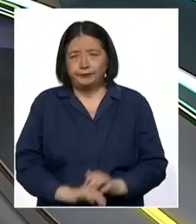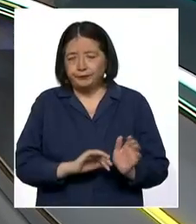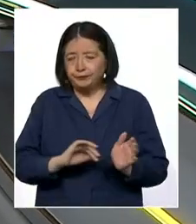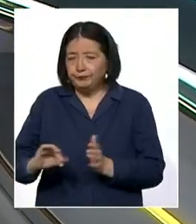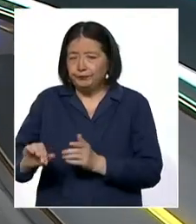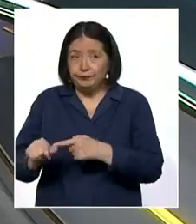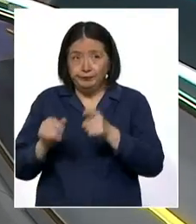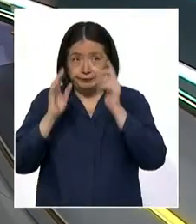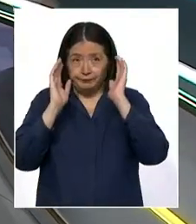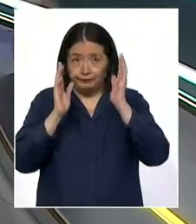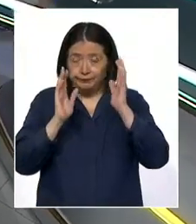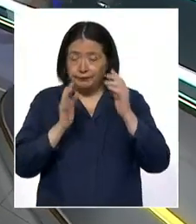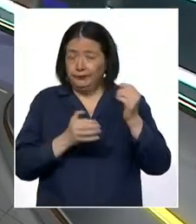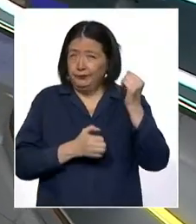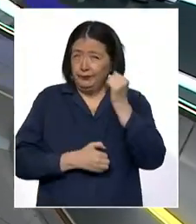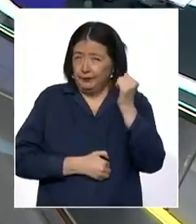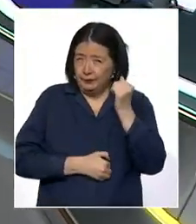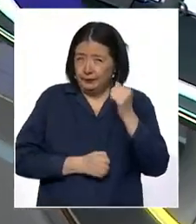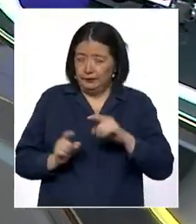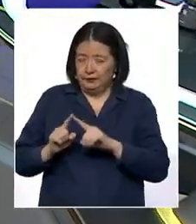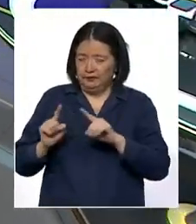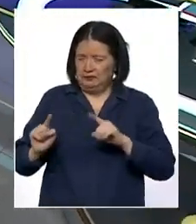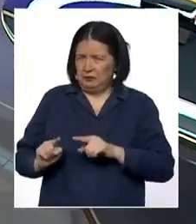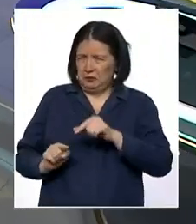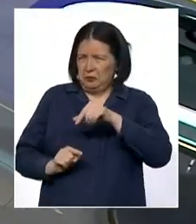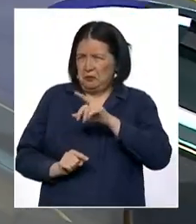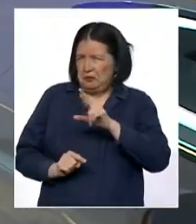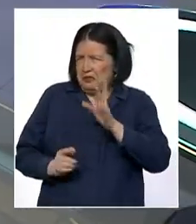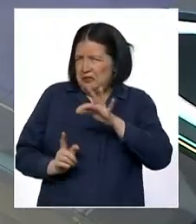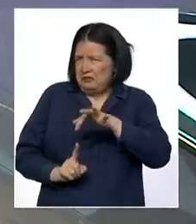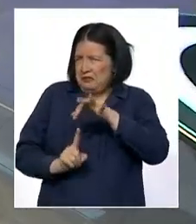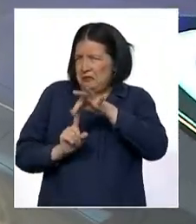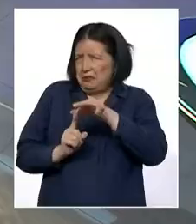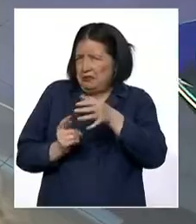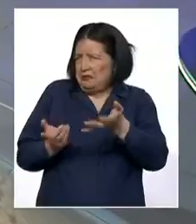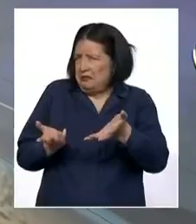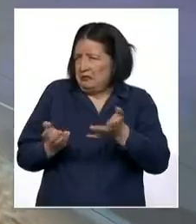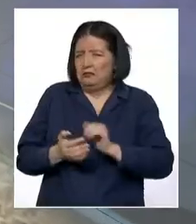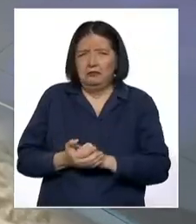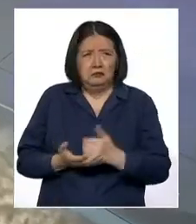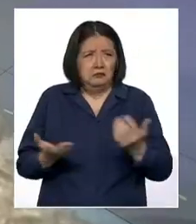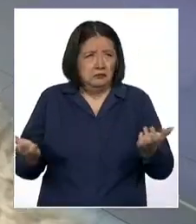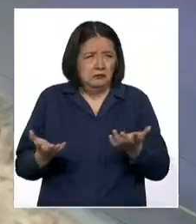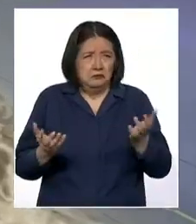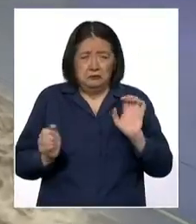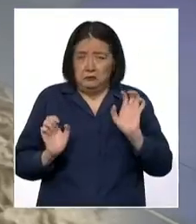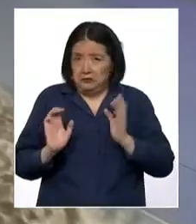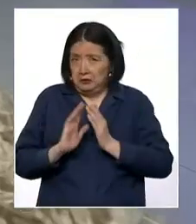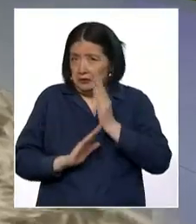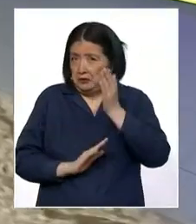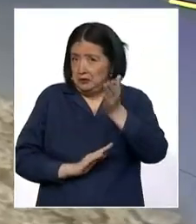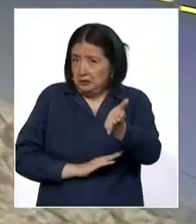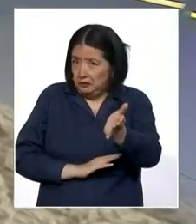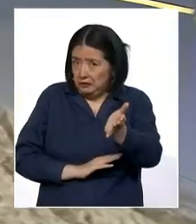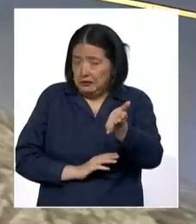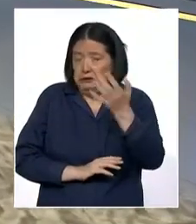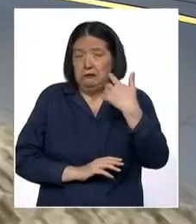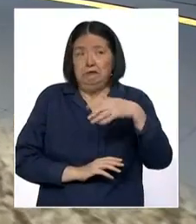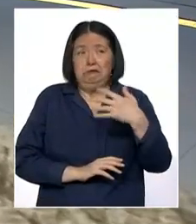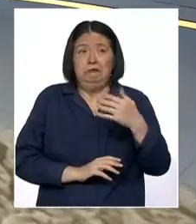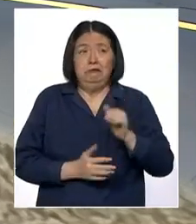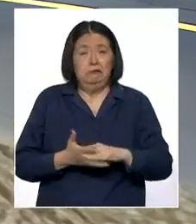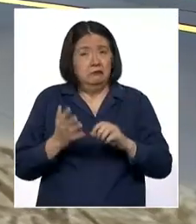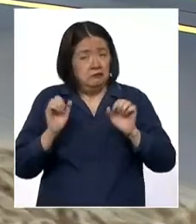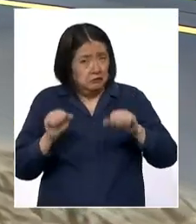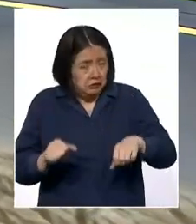Bueno, mucha atención. Fiestas QR exclusivas, donde ir puede ser un